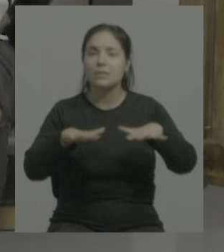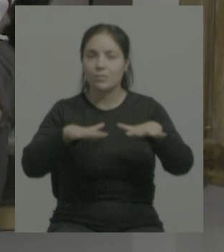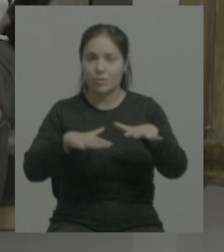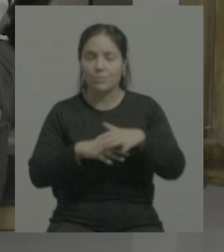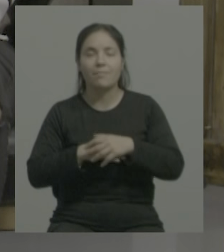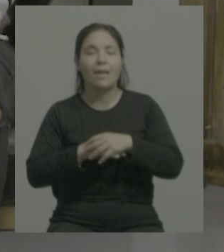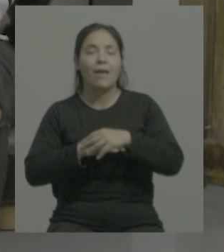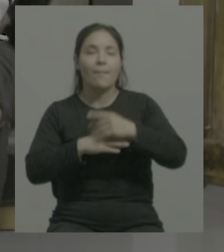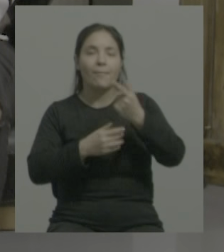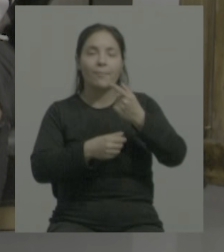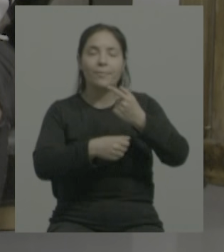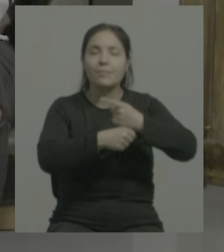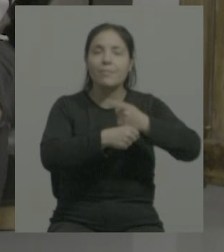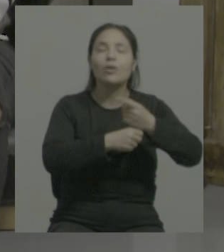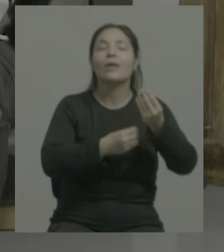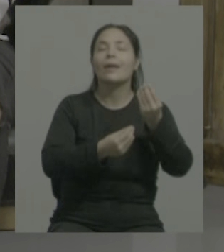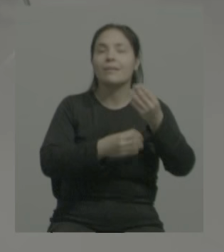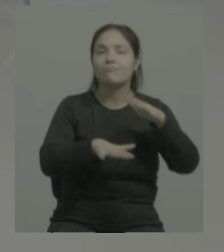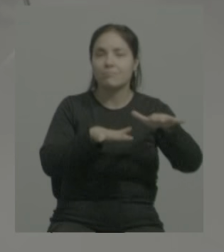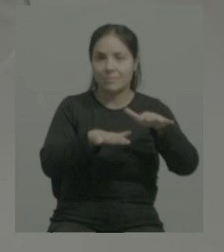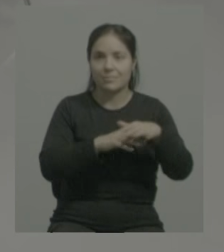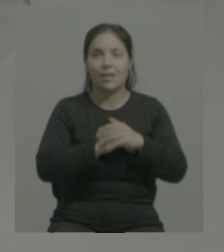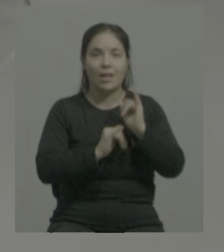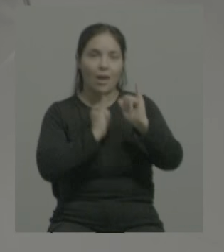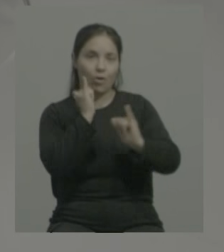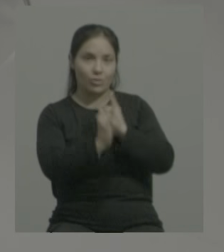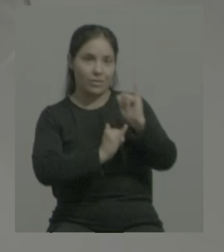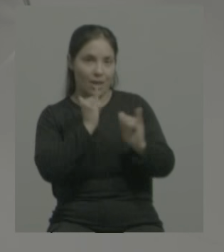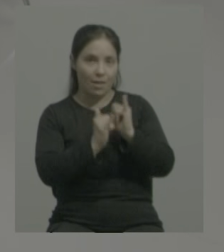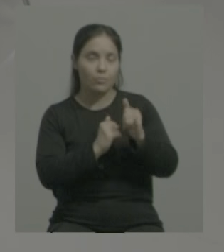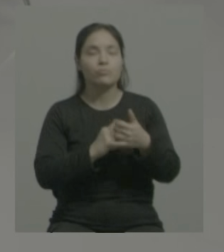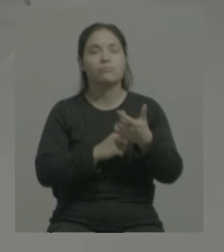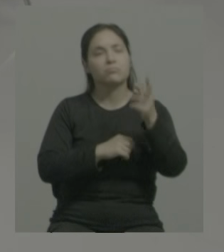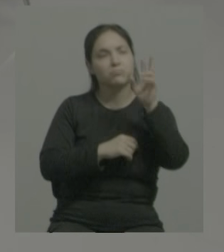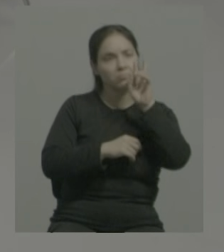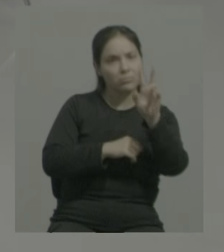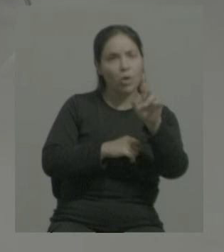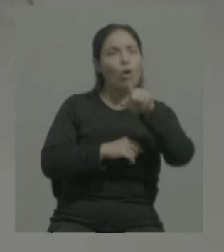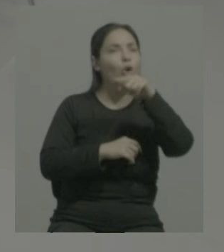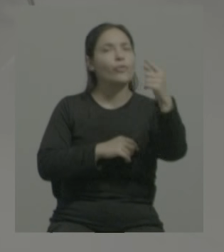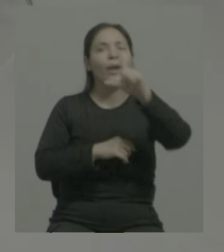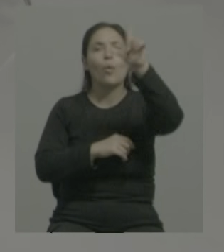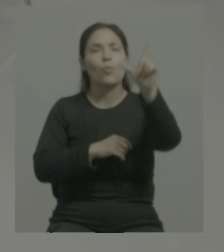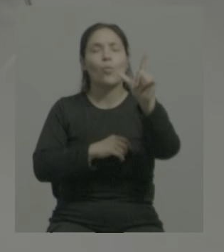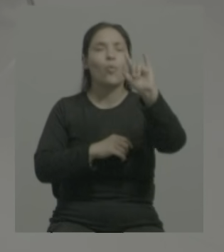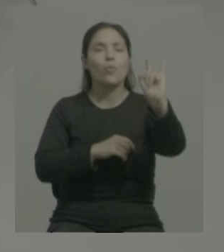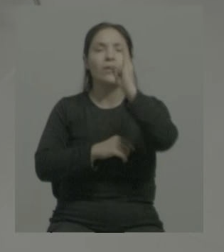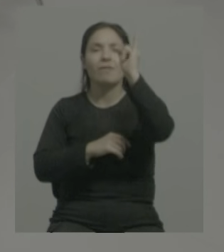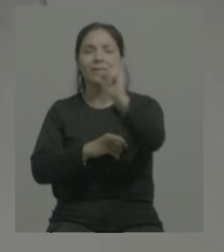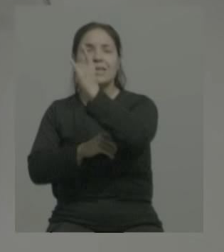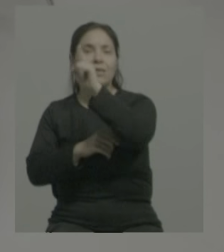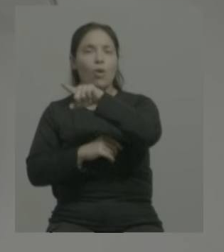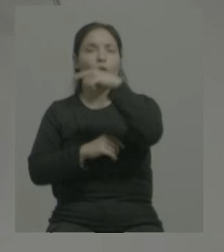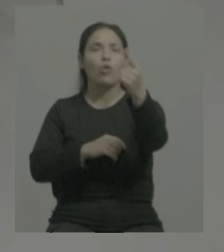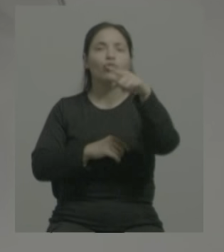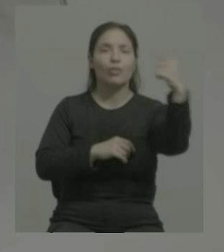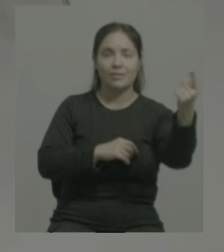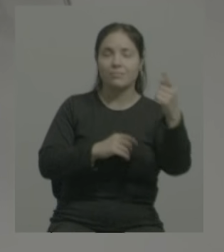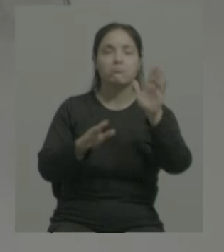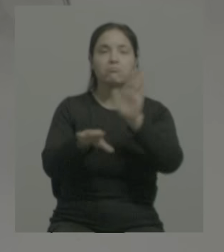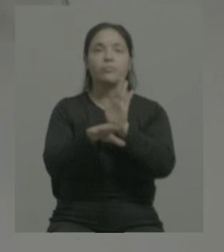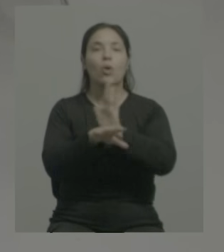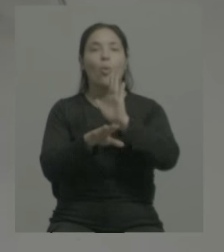que sucede. Les contábamos fuera de aire a los chicos que veíamos imágenes, por ejemplo, de otras universidades en el país donde directamente las puertas no se abrieron